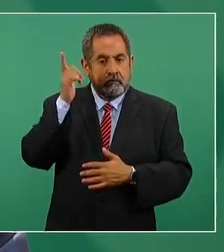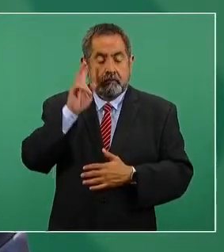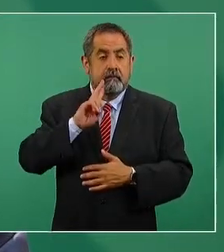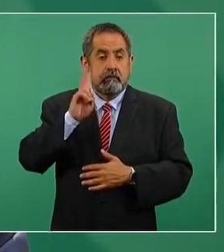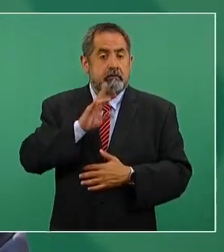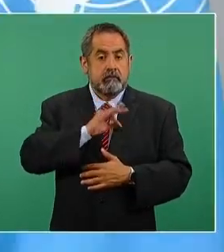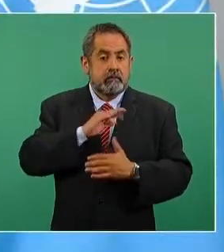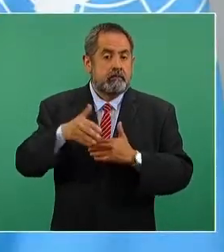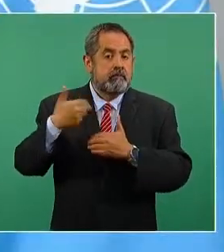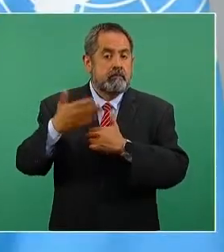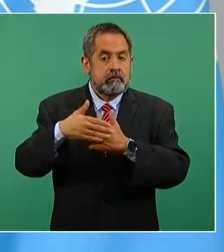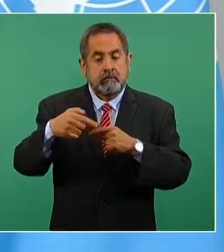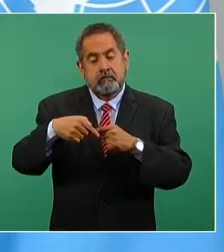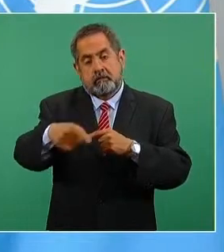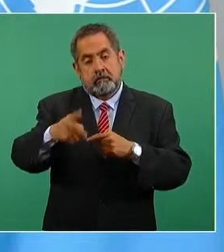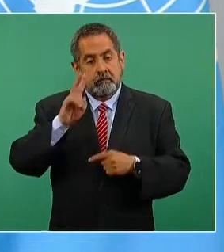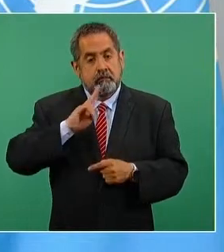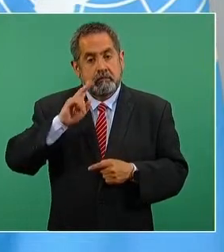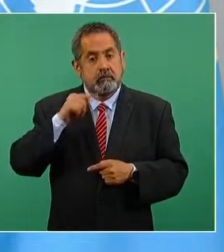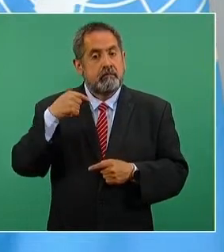puede para